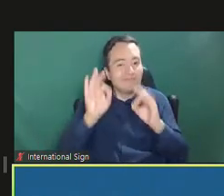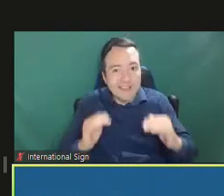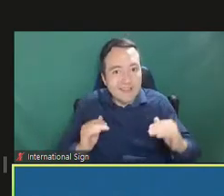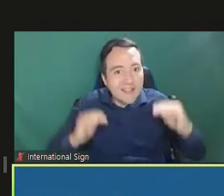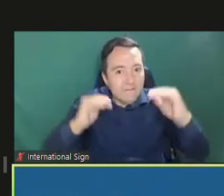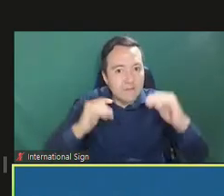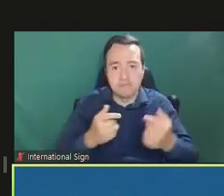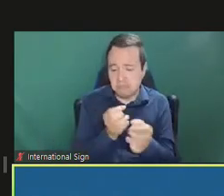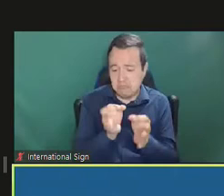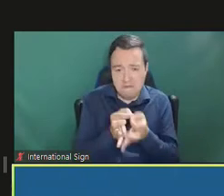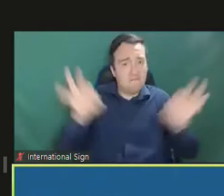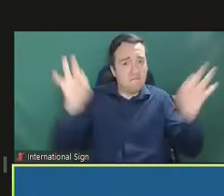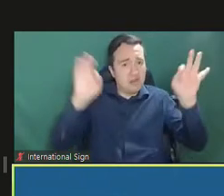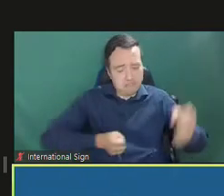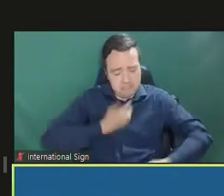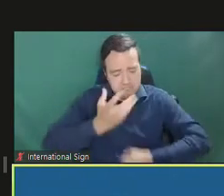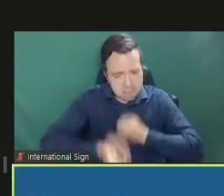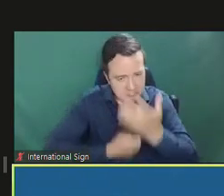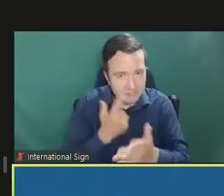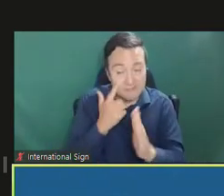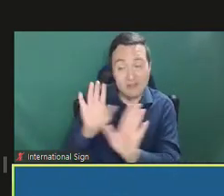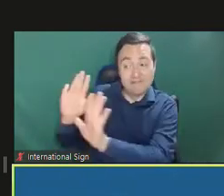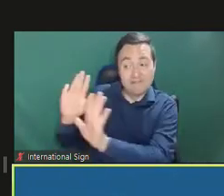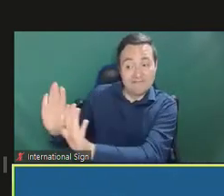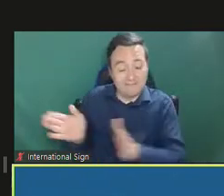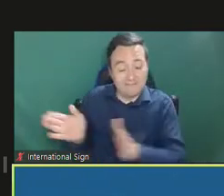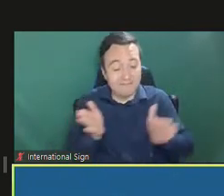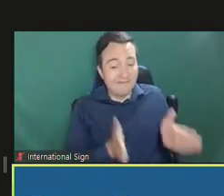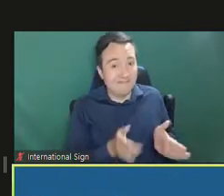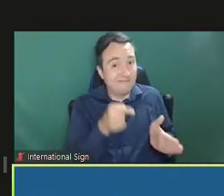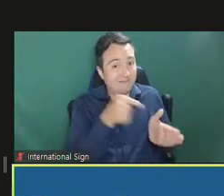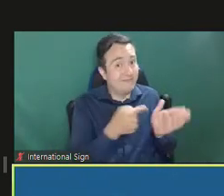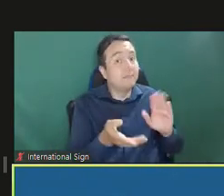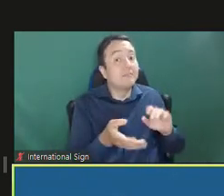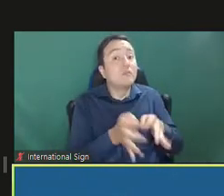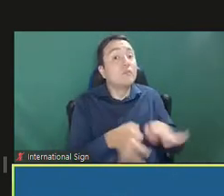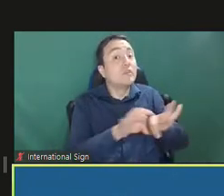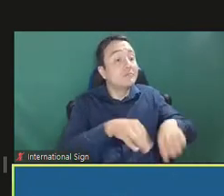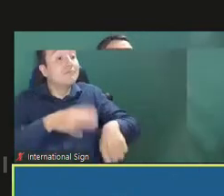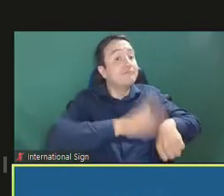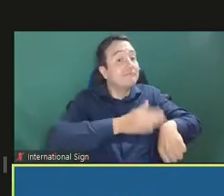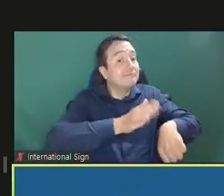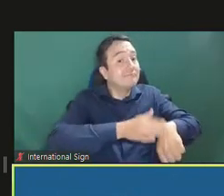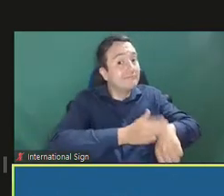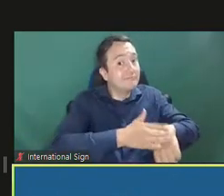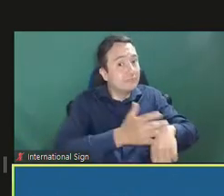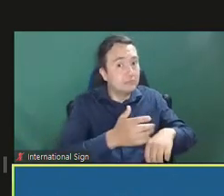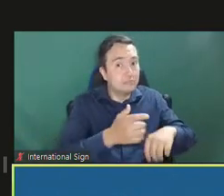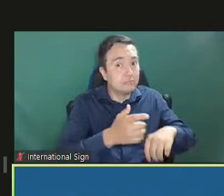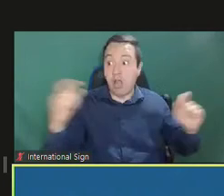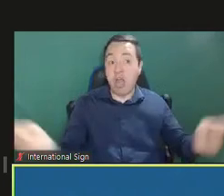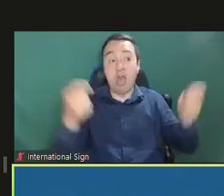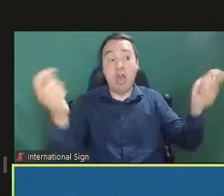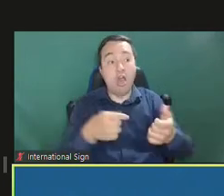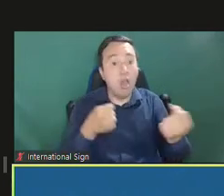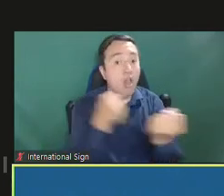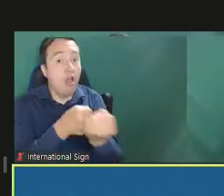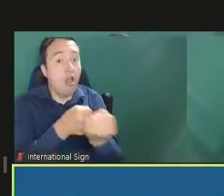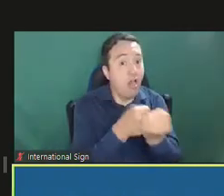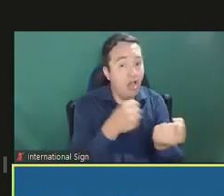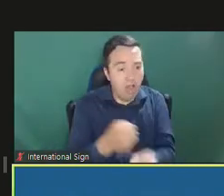y que las restricciones en advertencias y patrocinio no tocaban